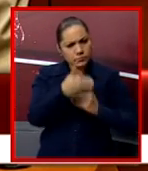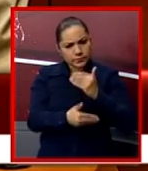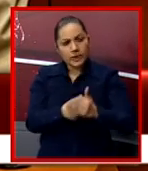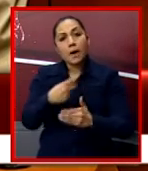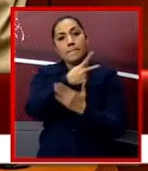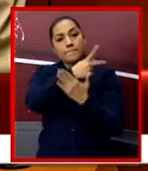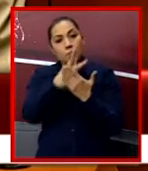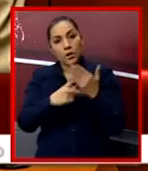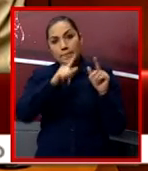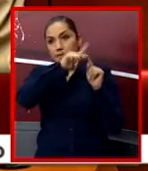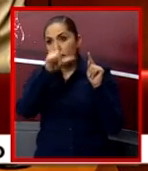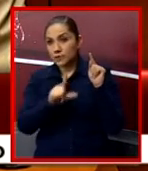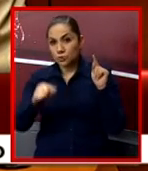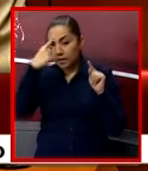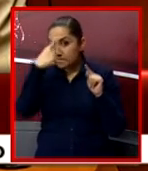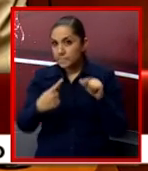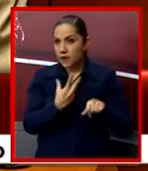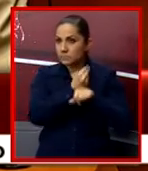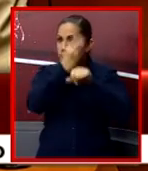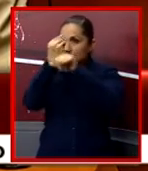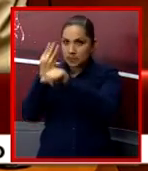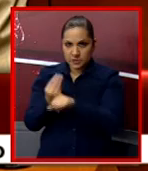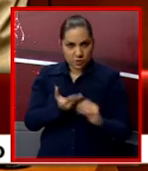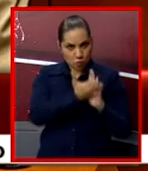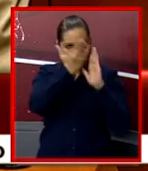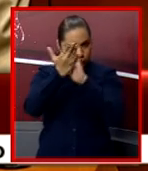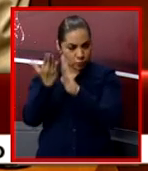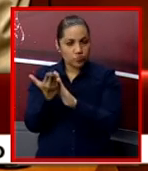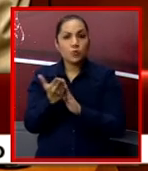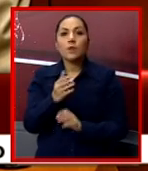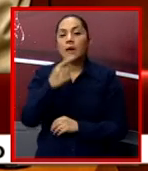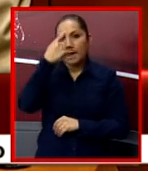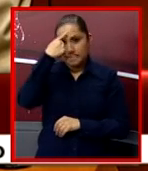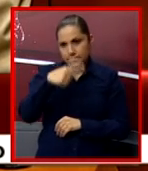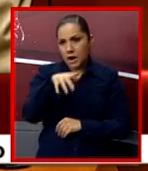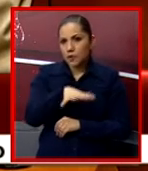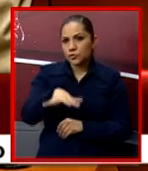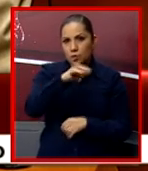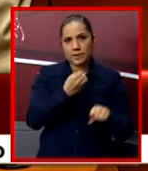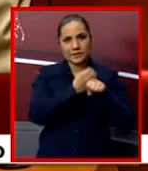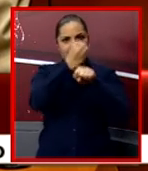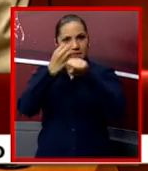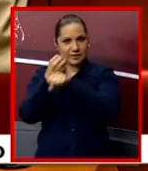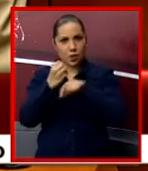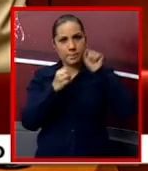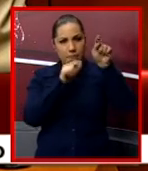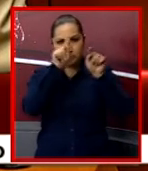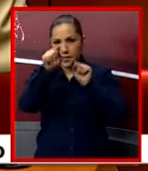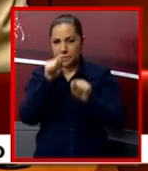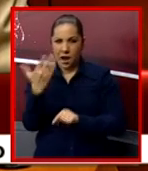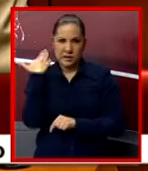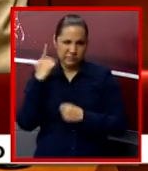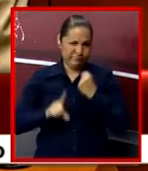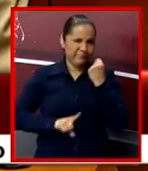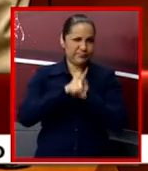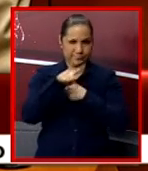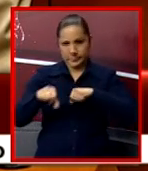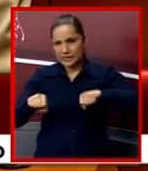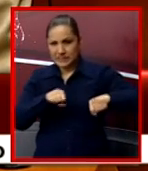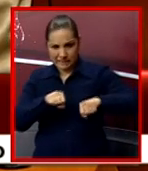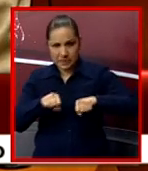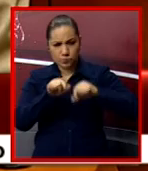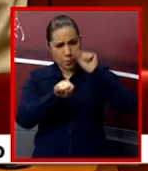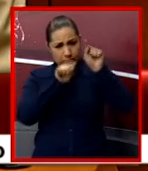nacional de reconstrucción y rehabilitación para las entidades afectadas por los sismos, la